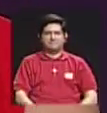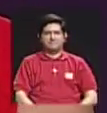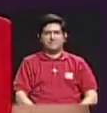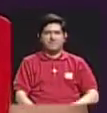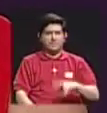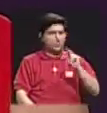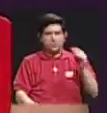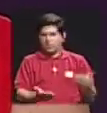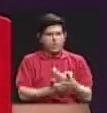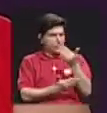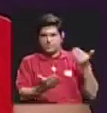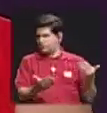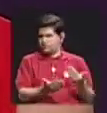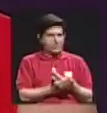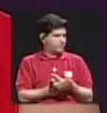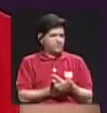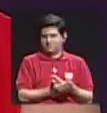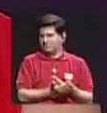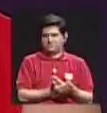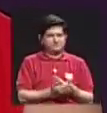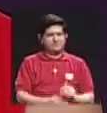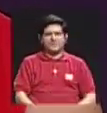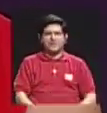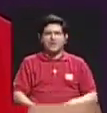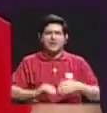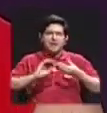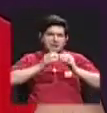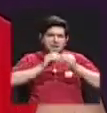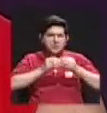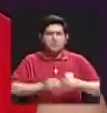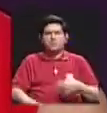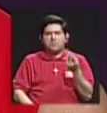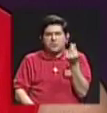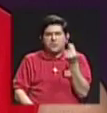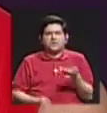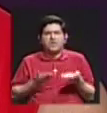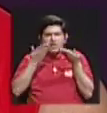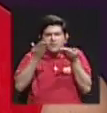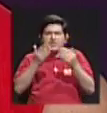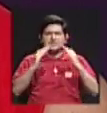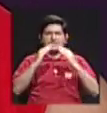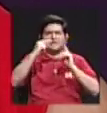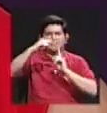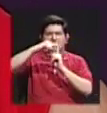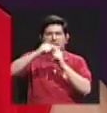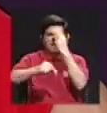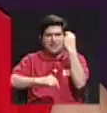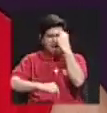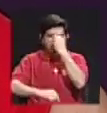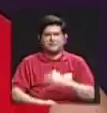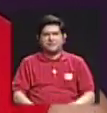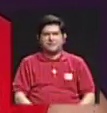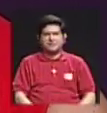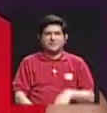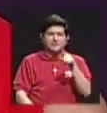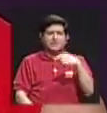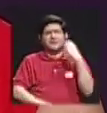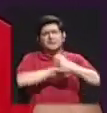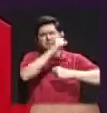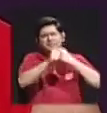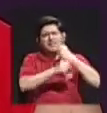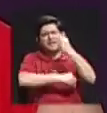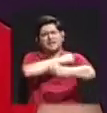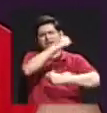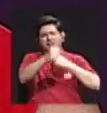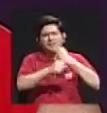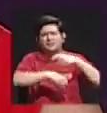no es nada nuevo, tampoco el flujo de dinero hacia la Iglesia Católica viene de siglos